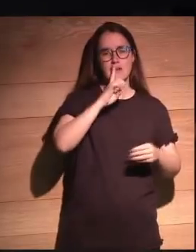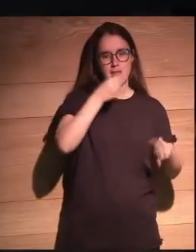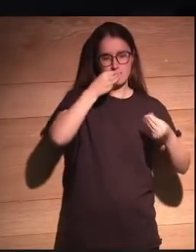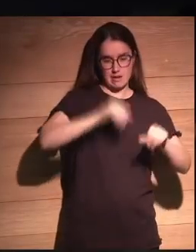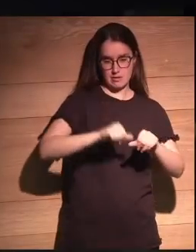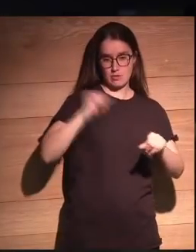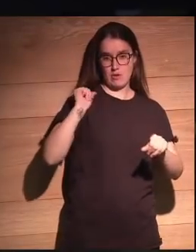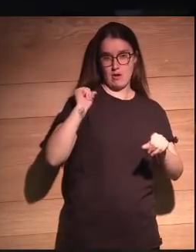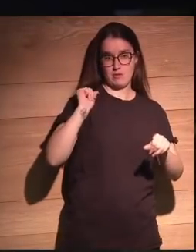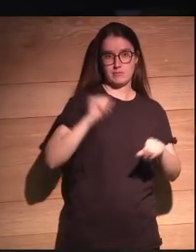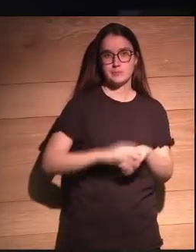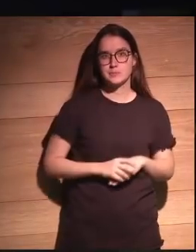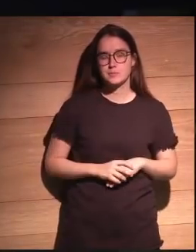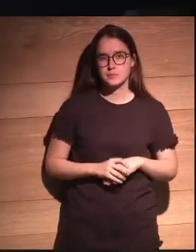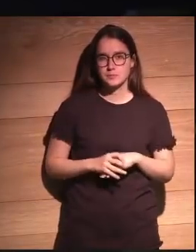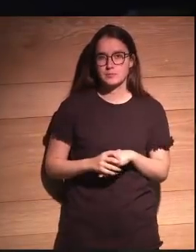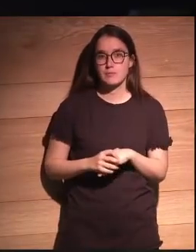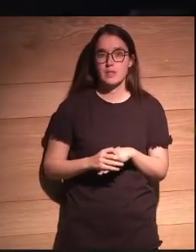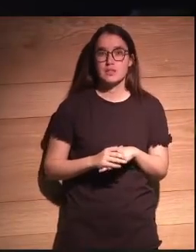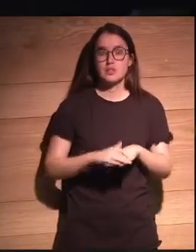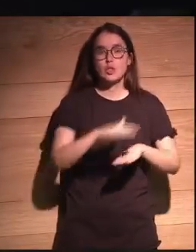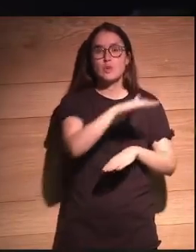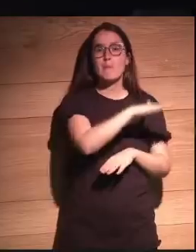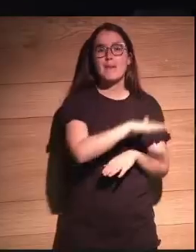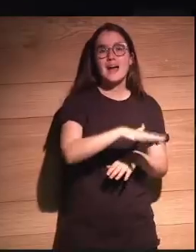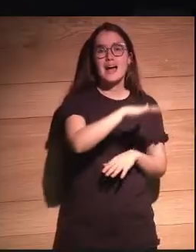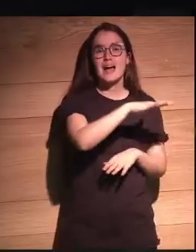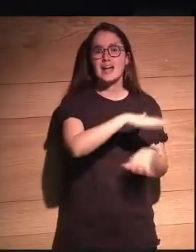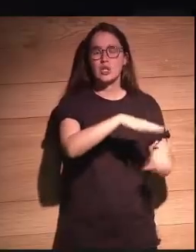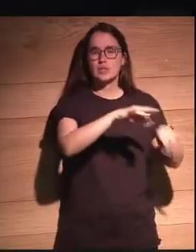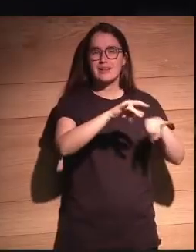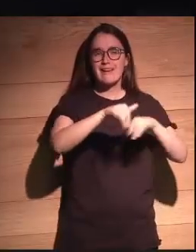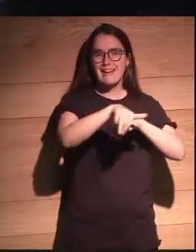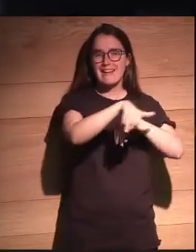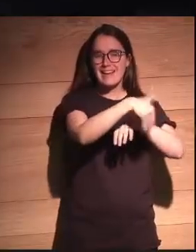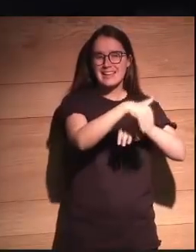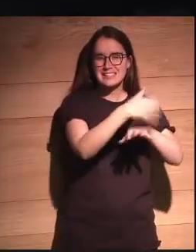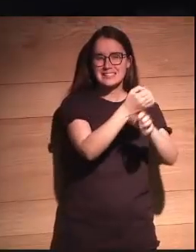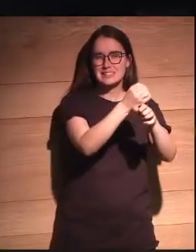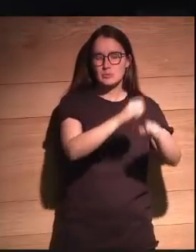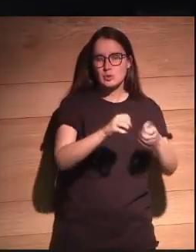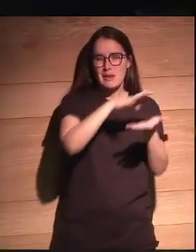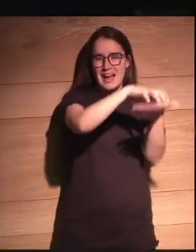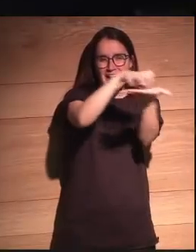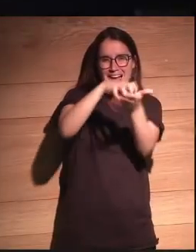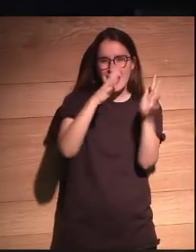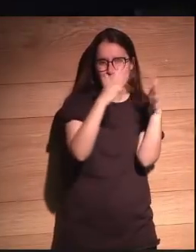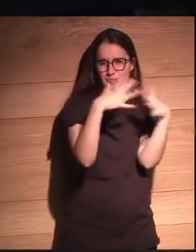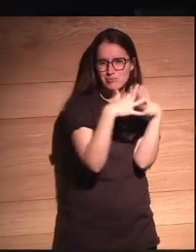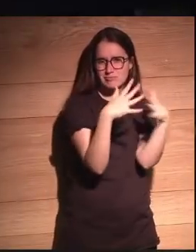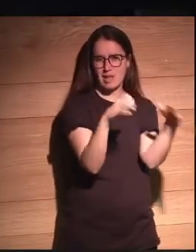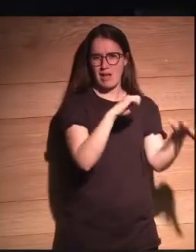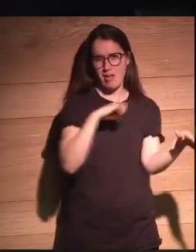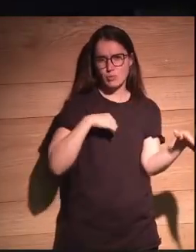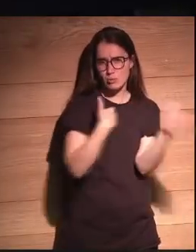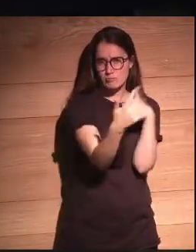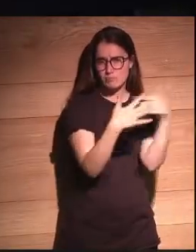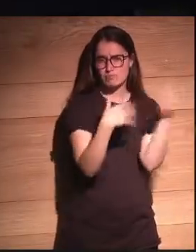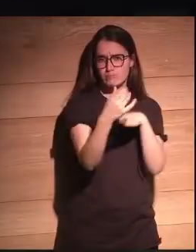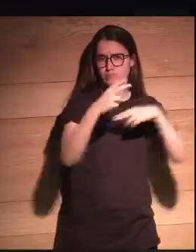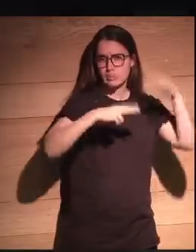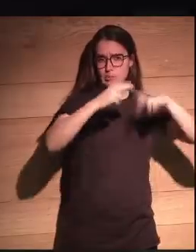historia reciente y pasada. De esos barrios en el barro, de calles imposibles en torno a chabolas y casas de autoconstrucción que fueron el